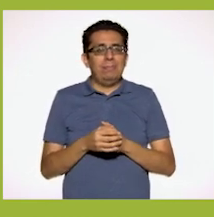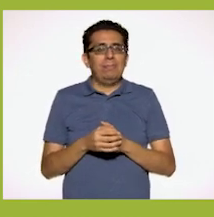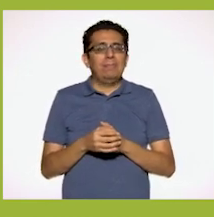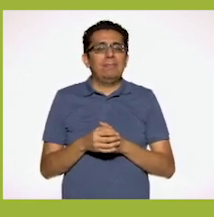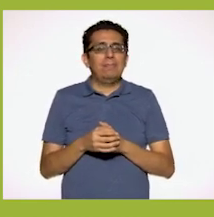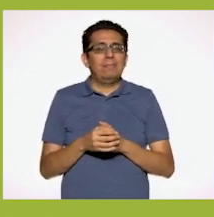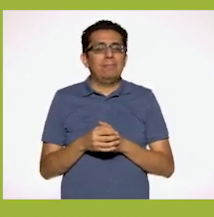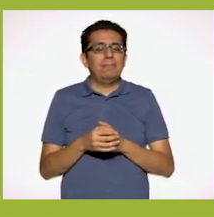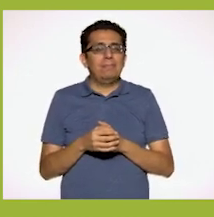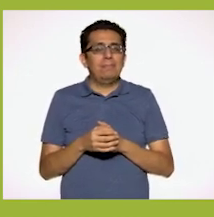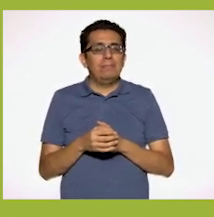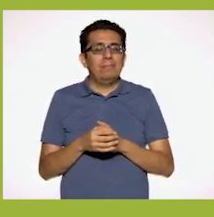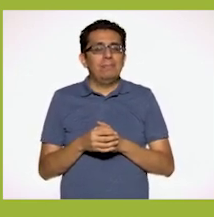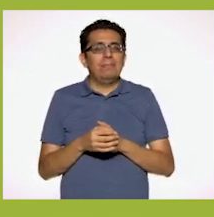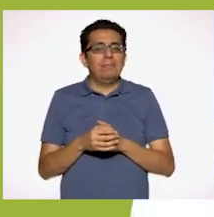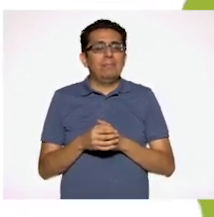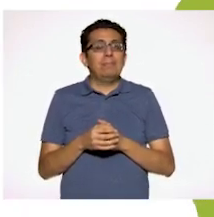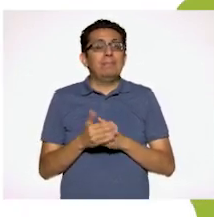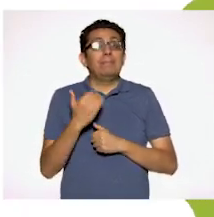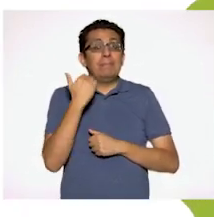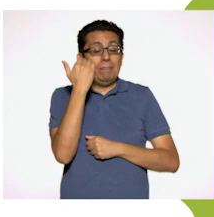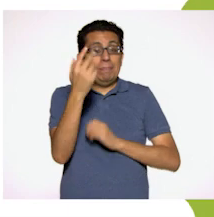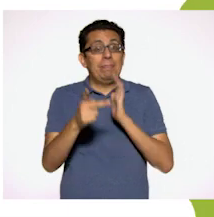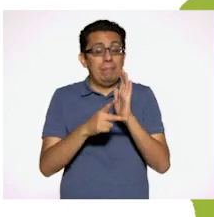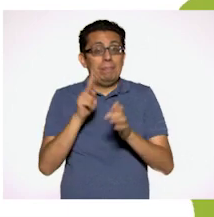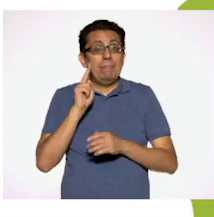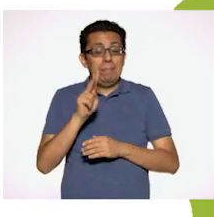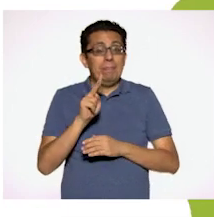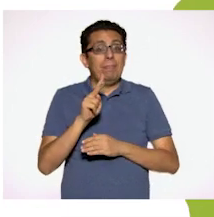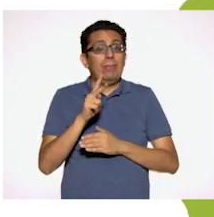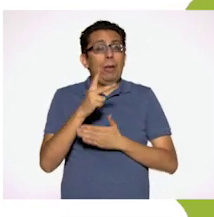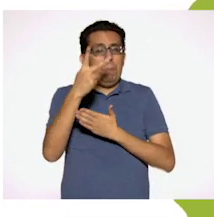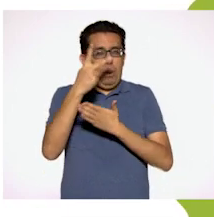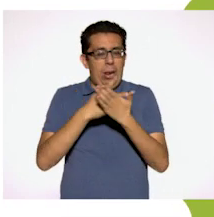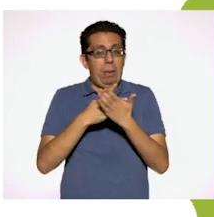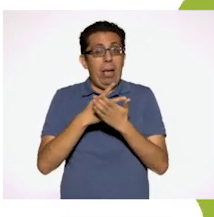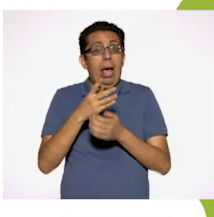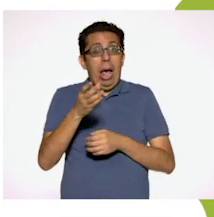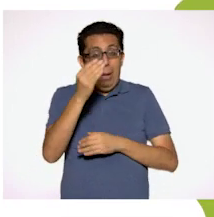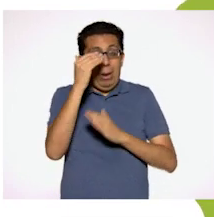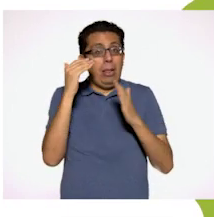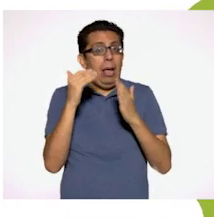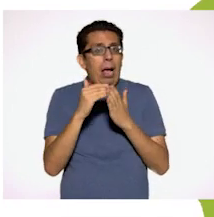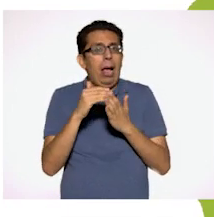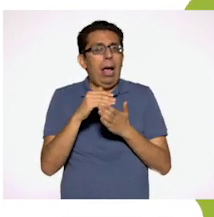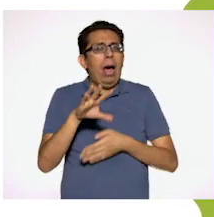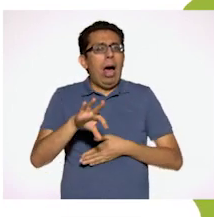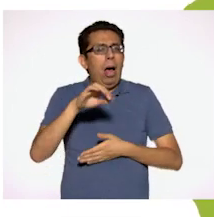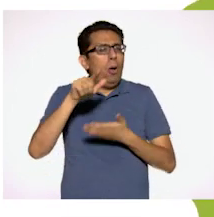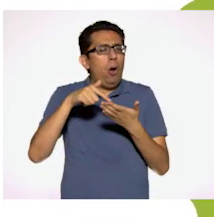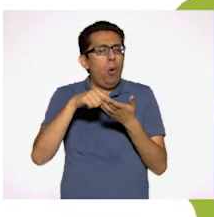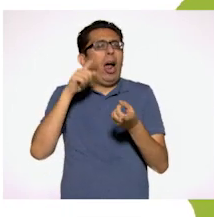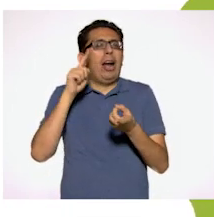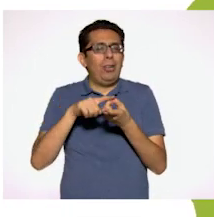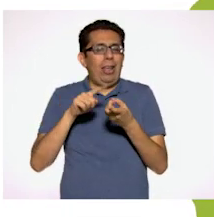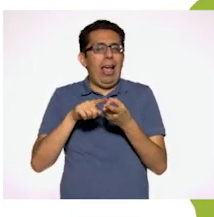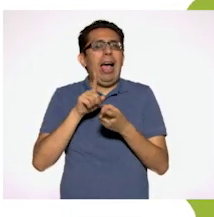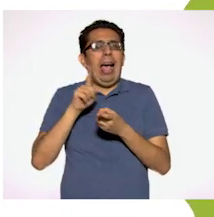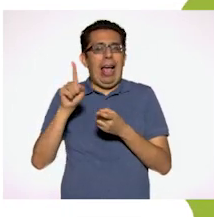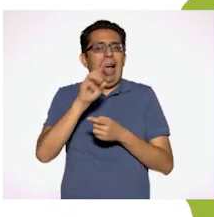55-36-01-87-20 con 30 líneas. Si quieres volver a ver los programas de Aprende en Casa, los puedes encontrar en la